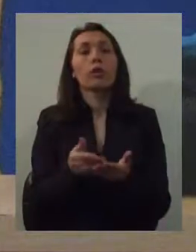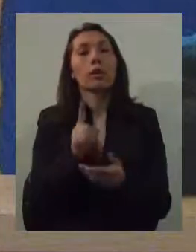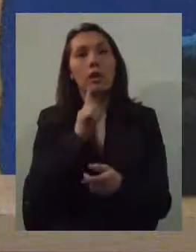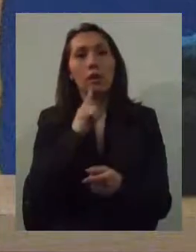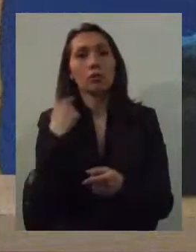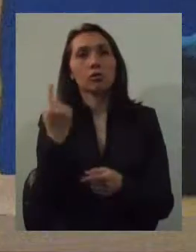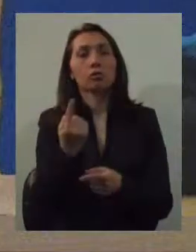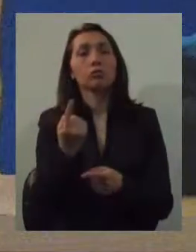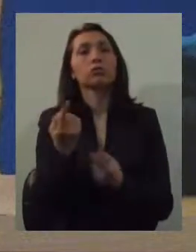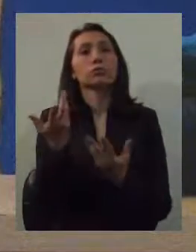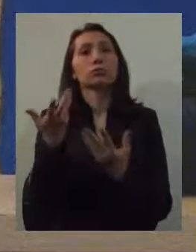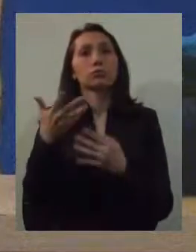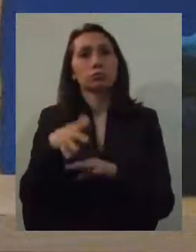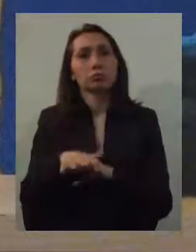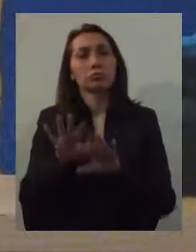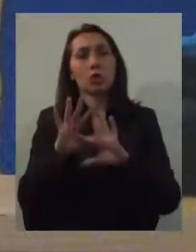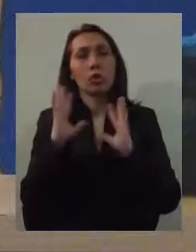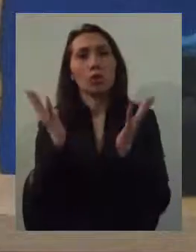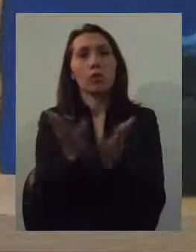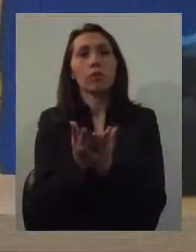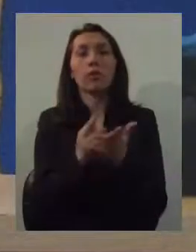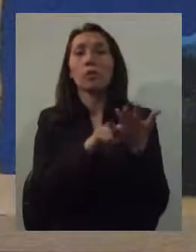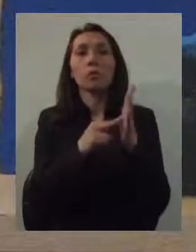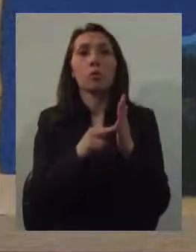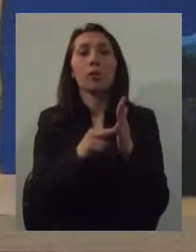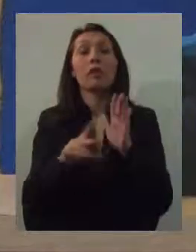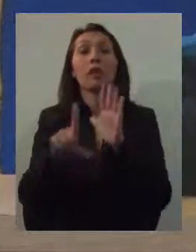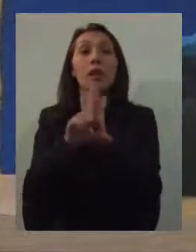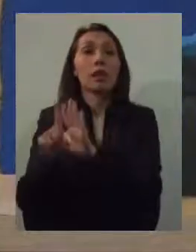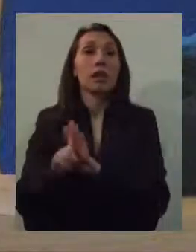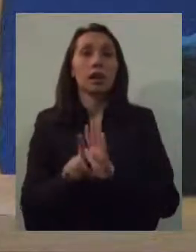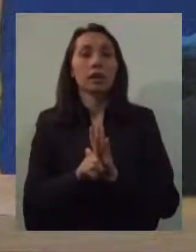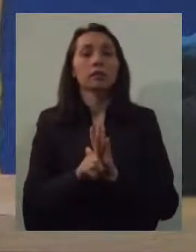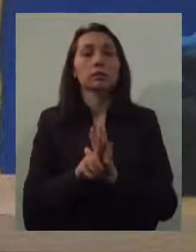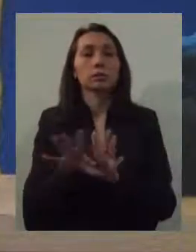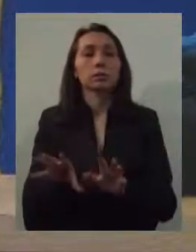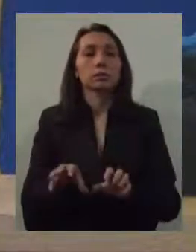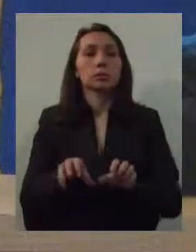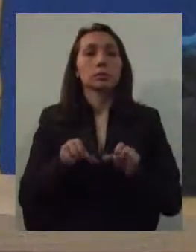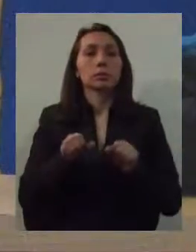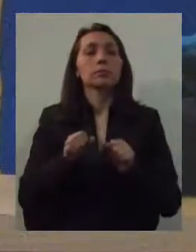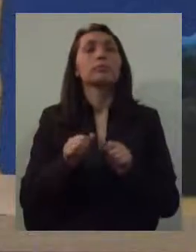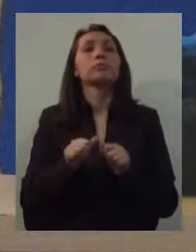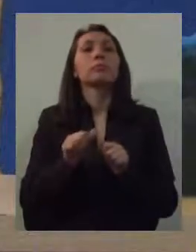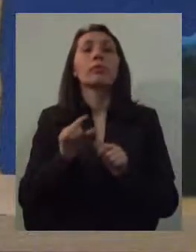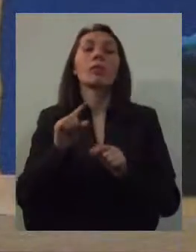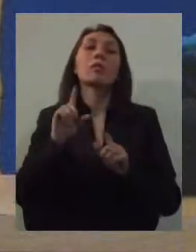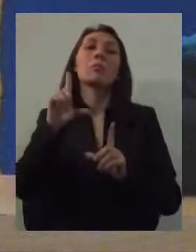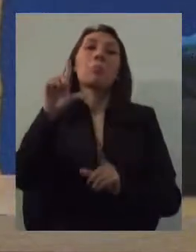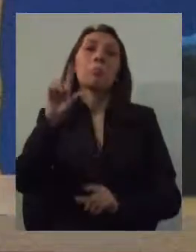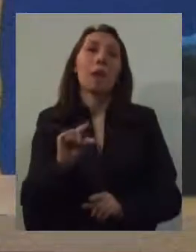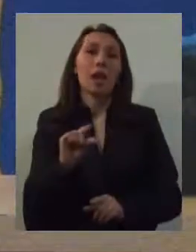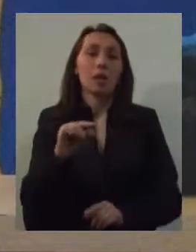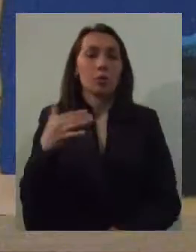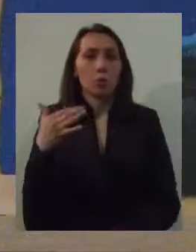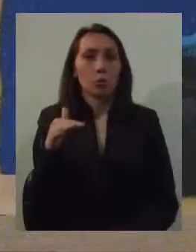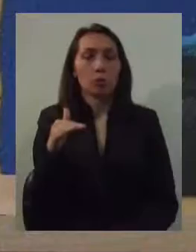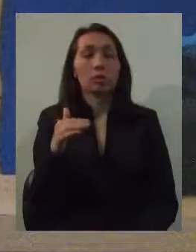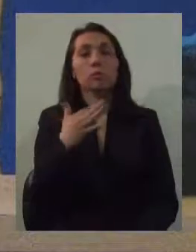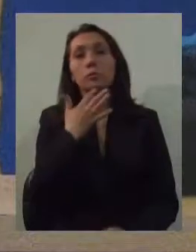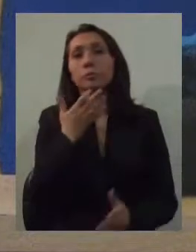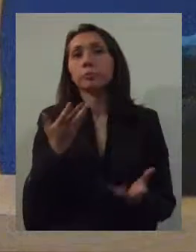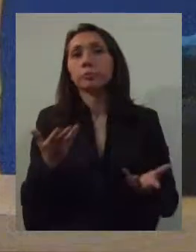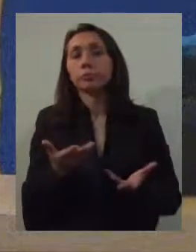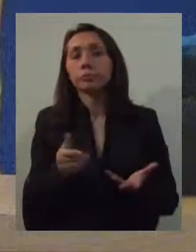estamos integrados y globalizados, el conflicto de leyes adquiere, diríamos, cada vez menos importancia por